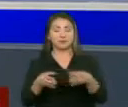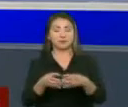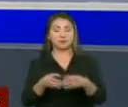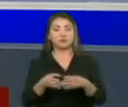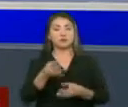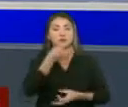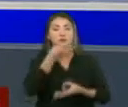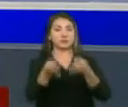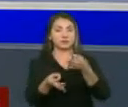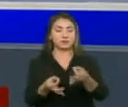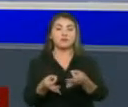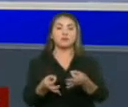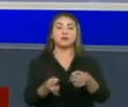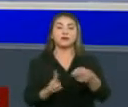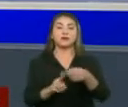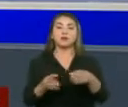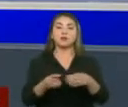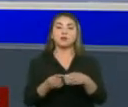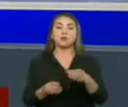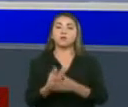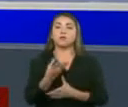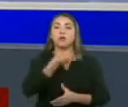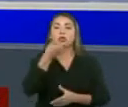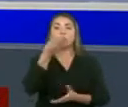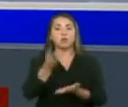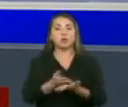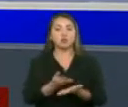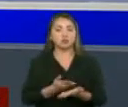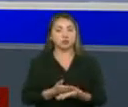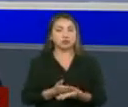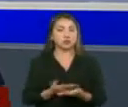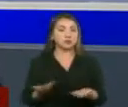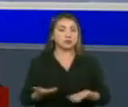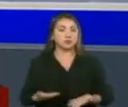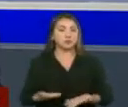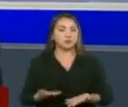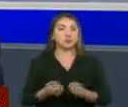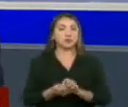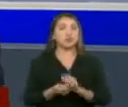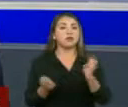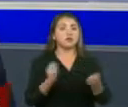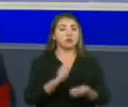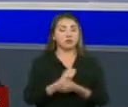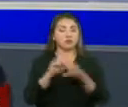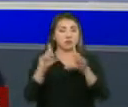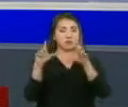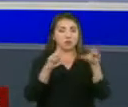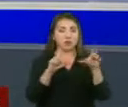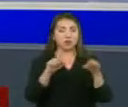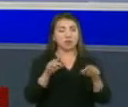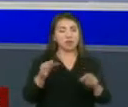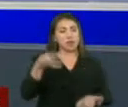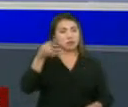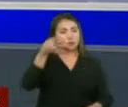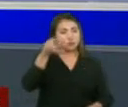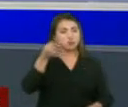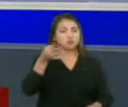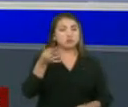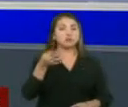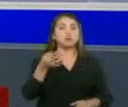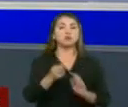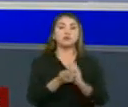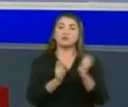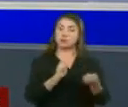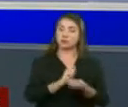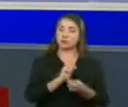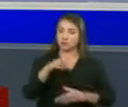Señala Hernán Larraín que el partido renovó su discurso, un nuevo relato, modificando su imagen de aquí al futuro, más allá de las